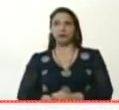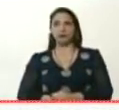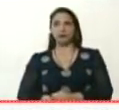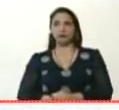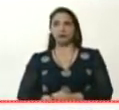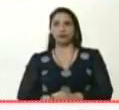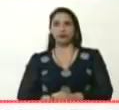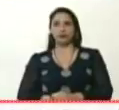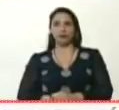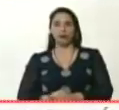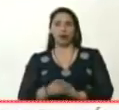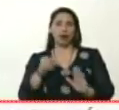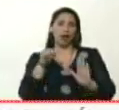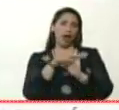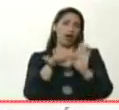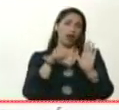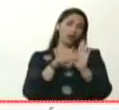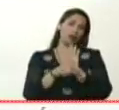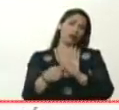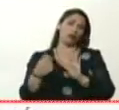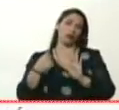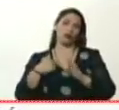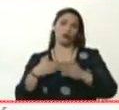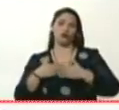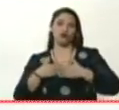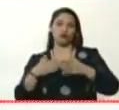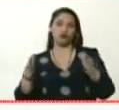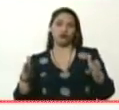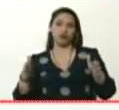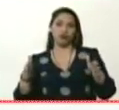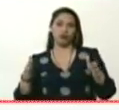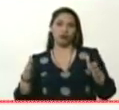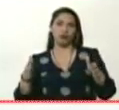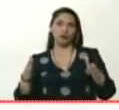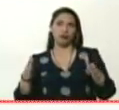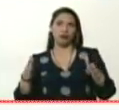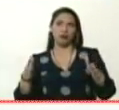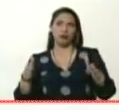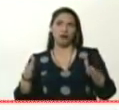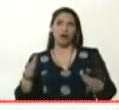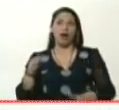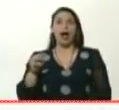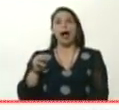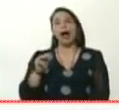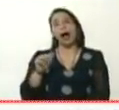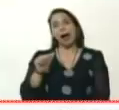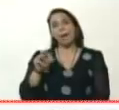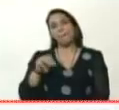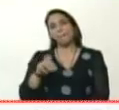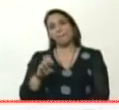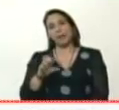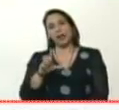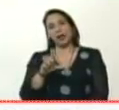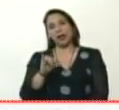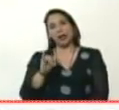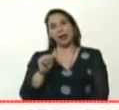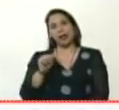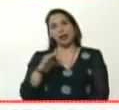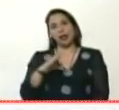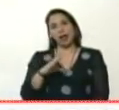Hay un artículo, te lo recomiendo, de Francisco Ameliax Horta, en el